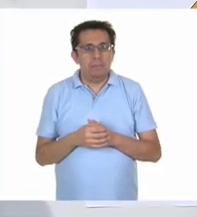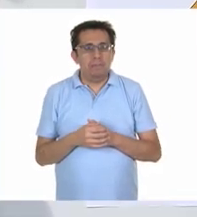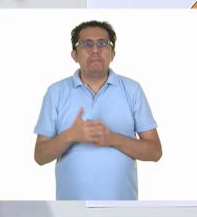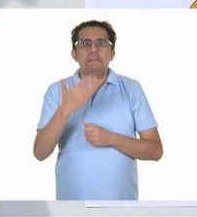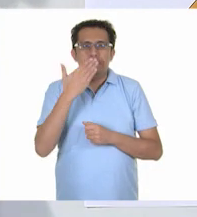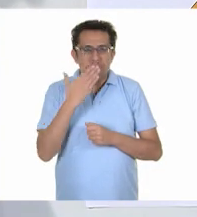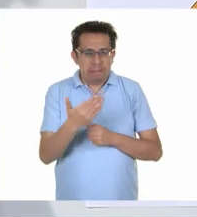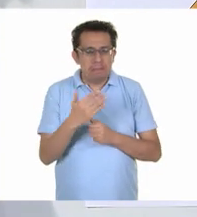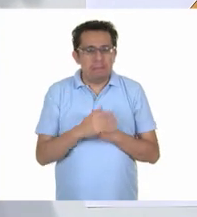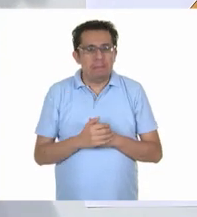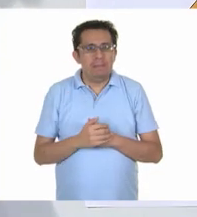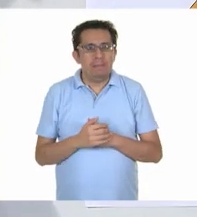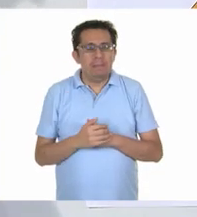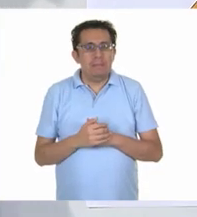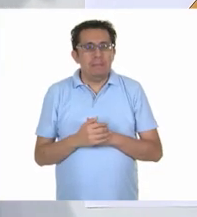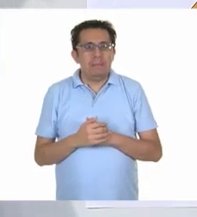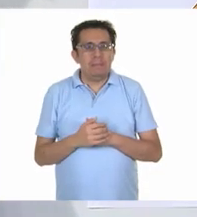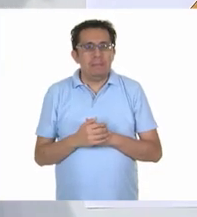Muy bien.